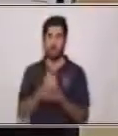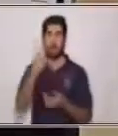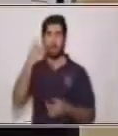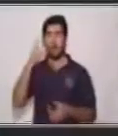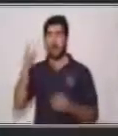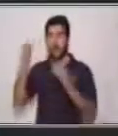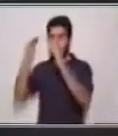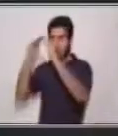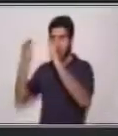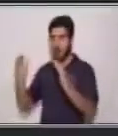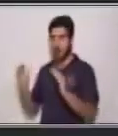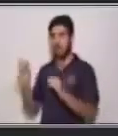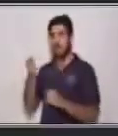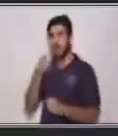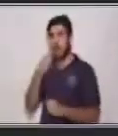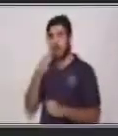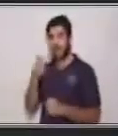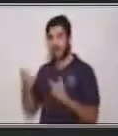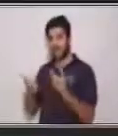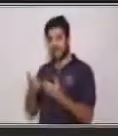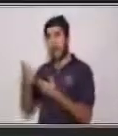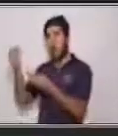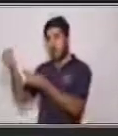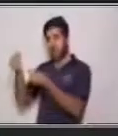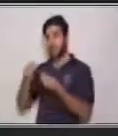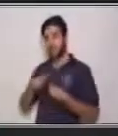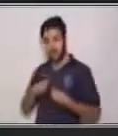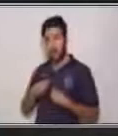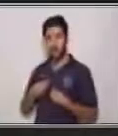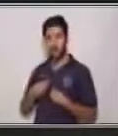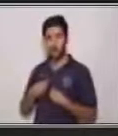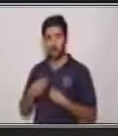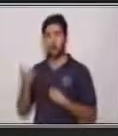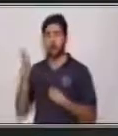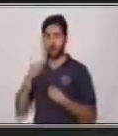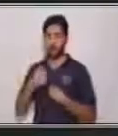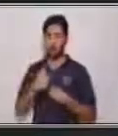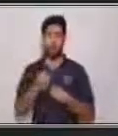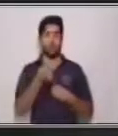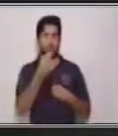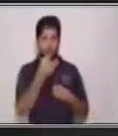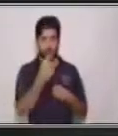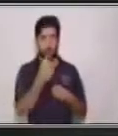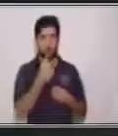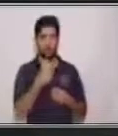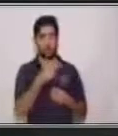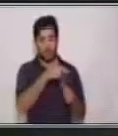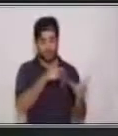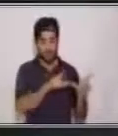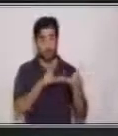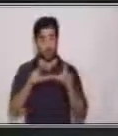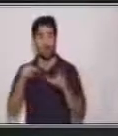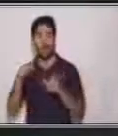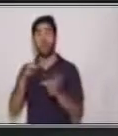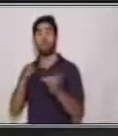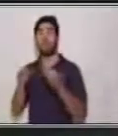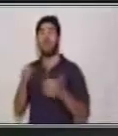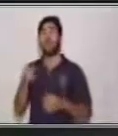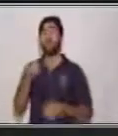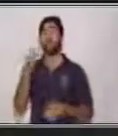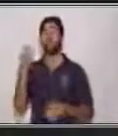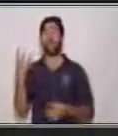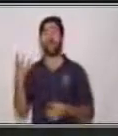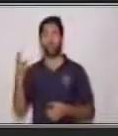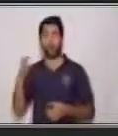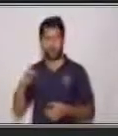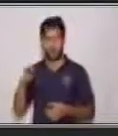le despache el medicamento a algún paciente y en la misma especifica la dosis o las indicaciones para tomarlo.